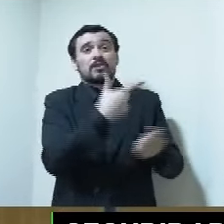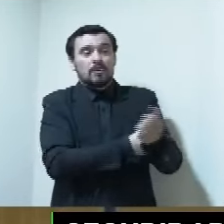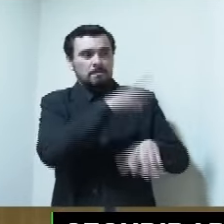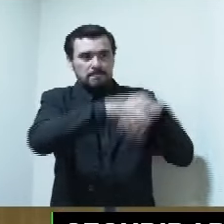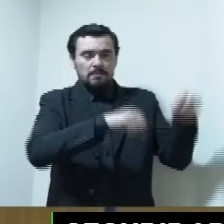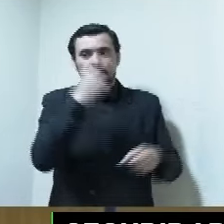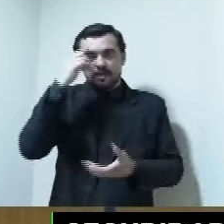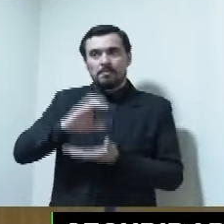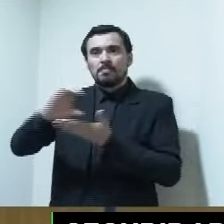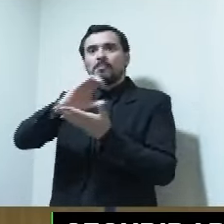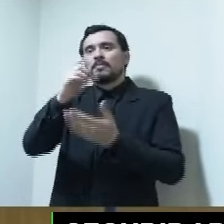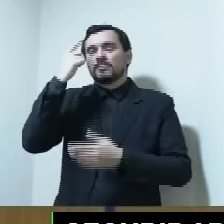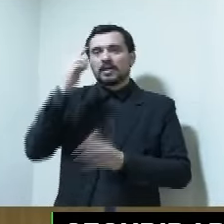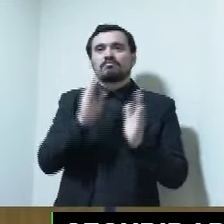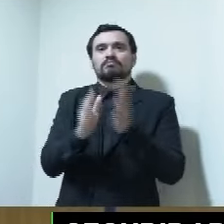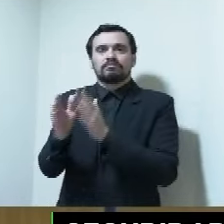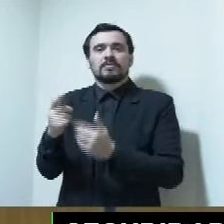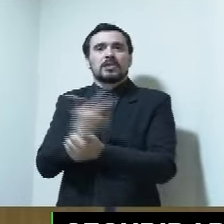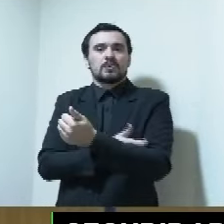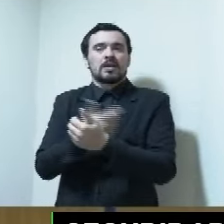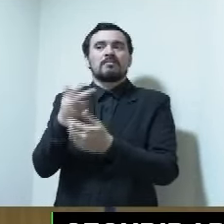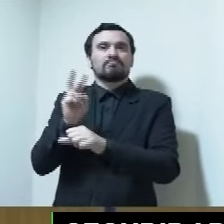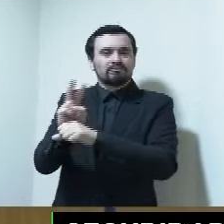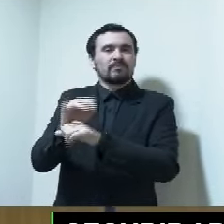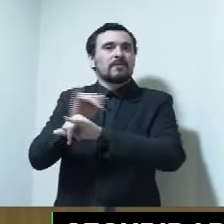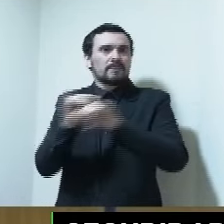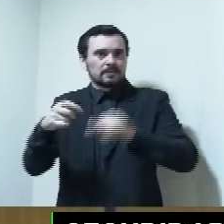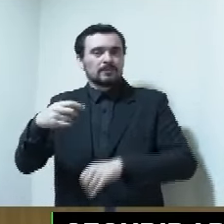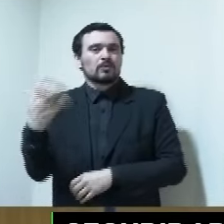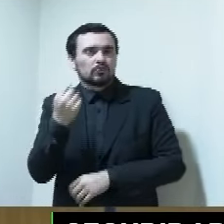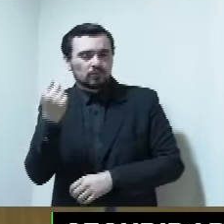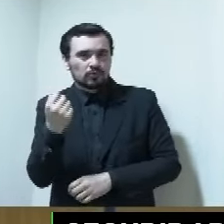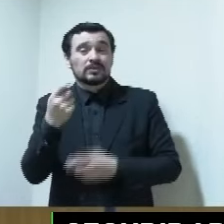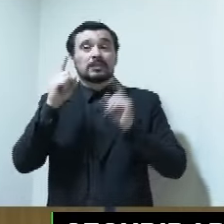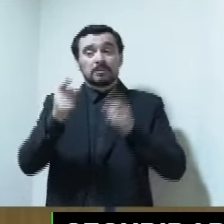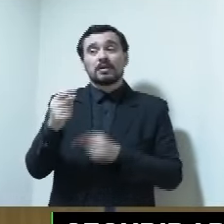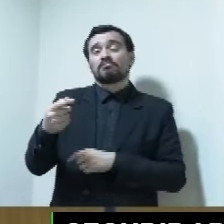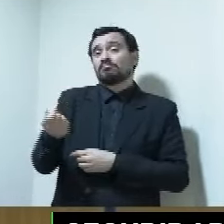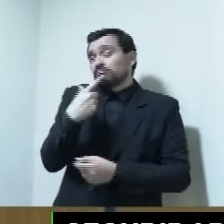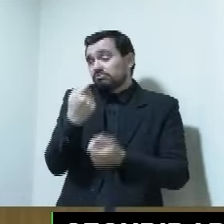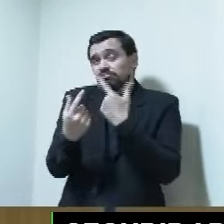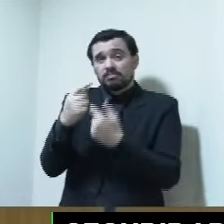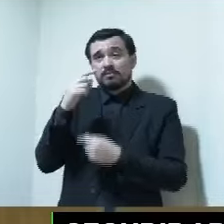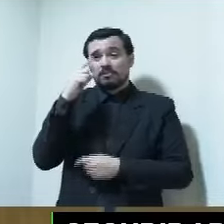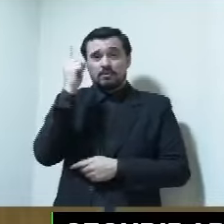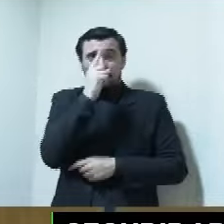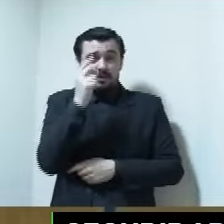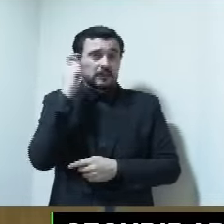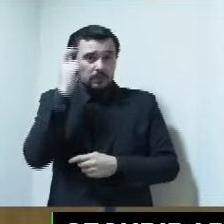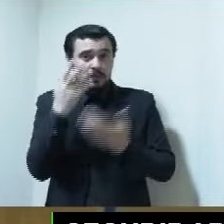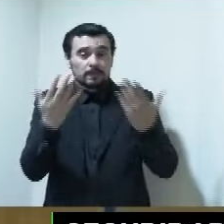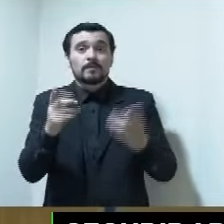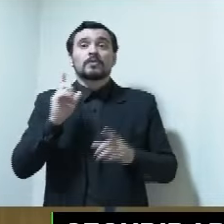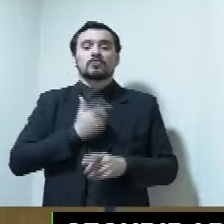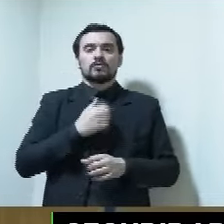el Centro de Rehabilitación de Adicciones y el proyecto de prevención de consumo de sustancias psicoactivas. Con el operativo MINBI